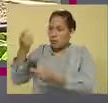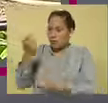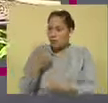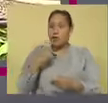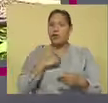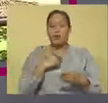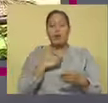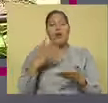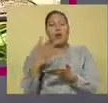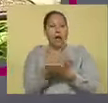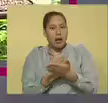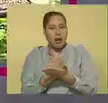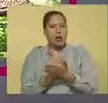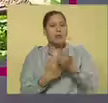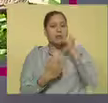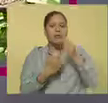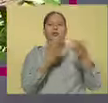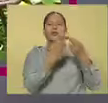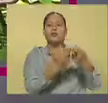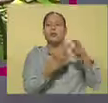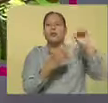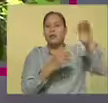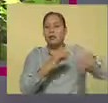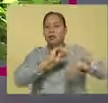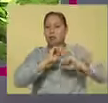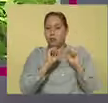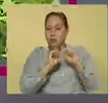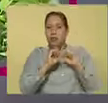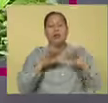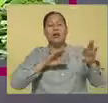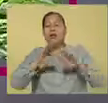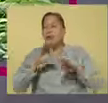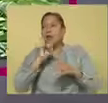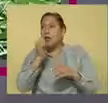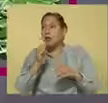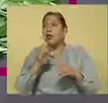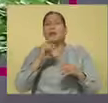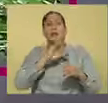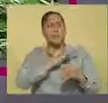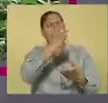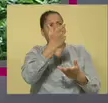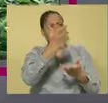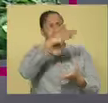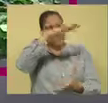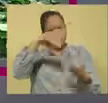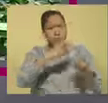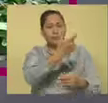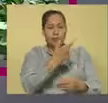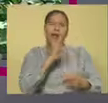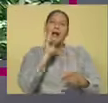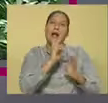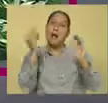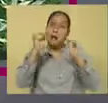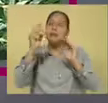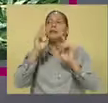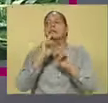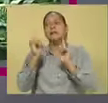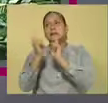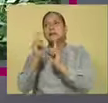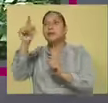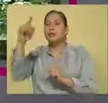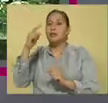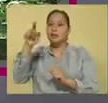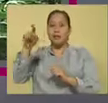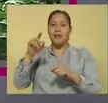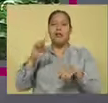ganabas una cantidad, sobraba generalmente cuando no trabajabas mucho y te lo regresaban. Entonces fui a verlo y estaba